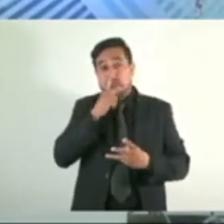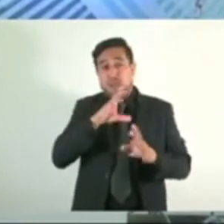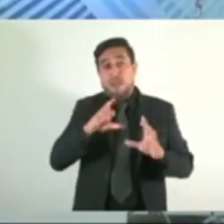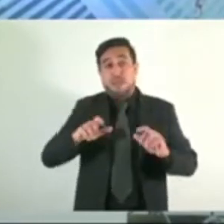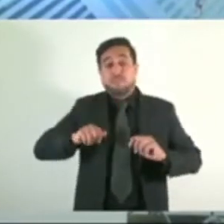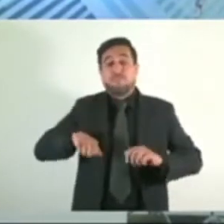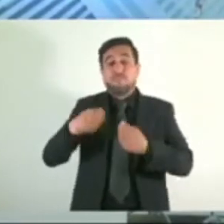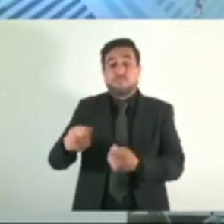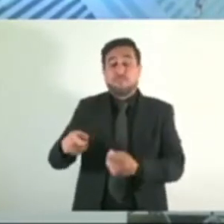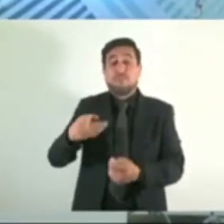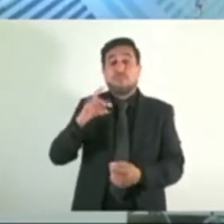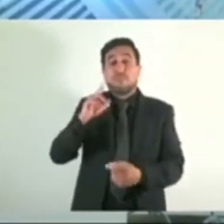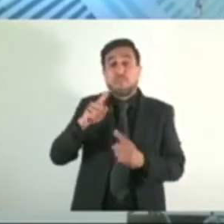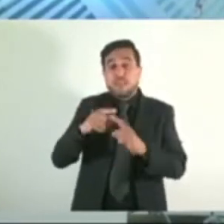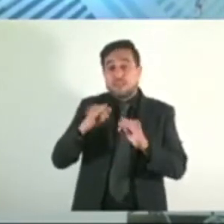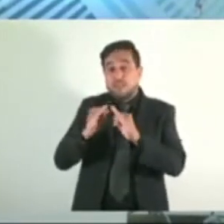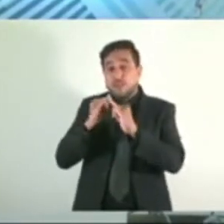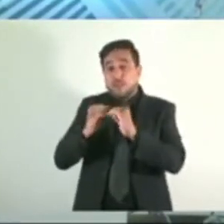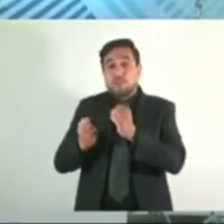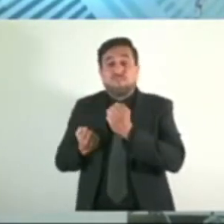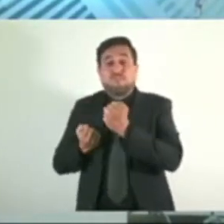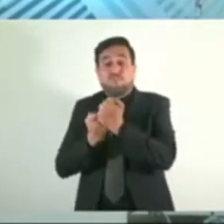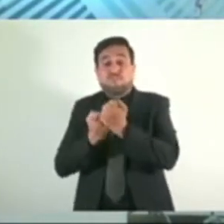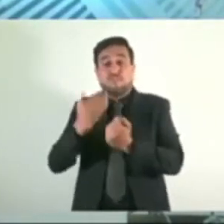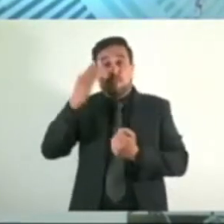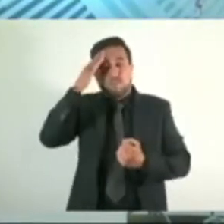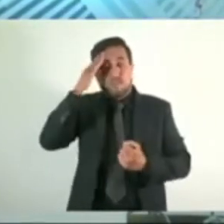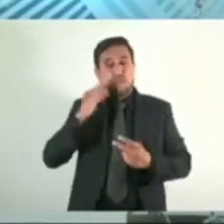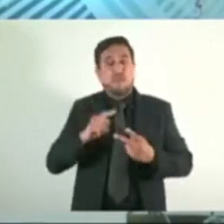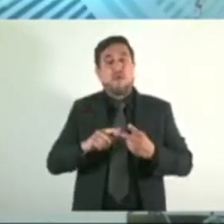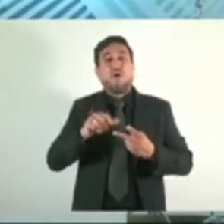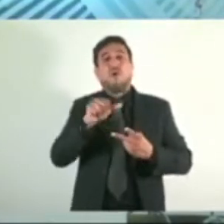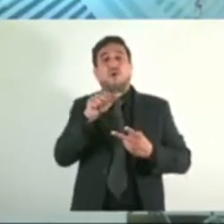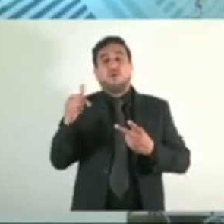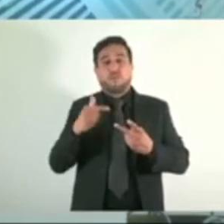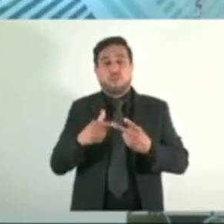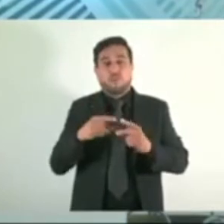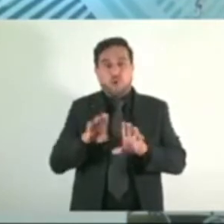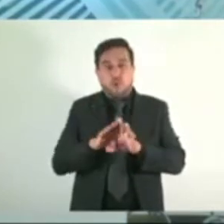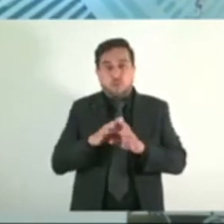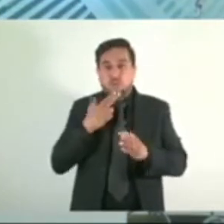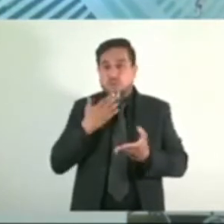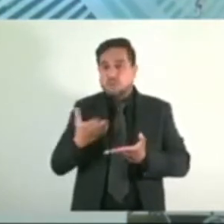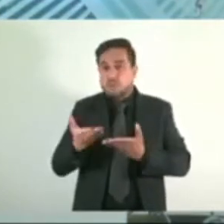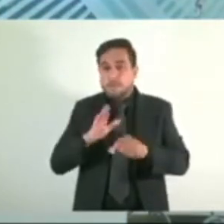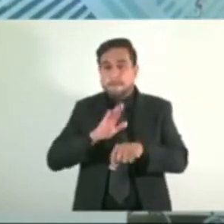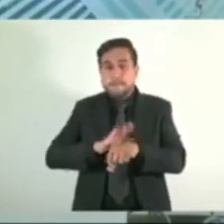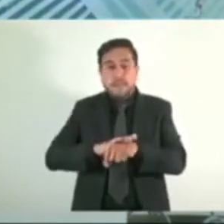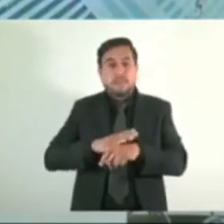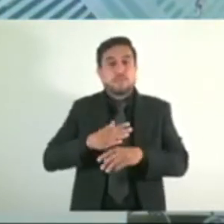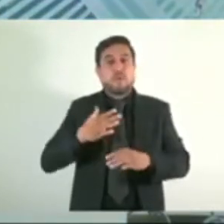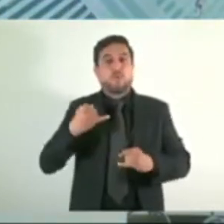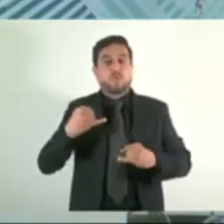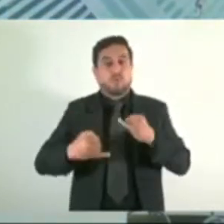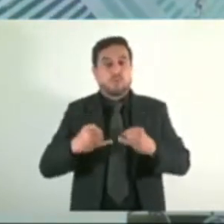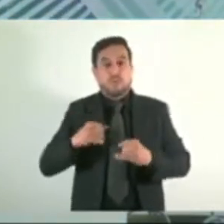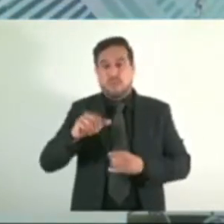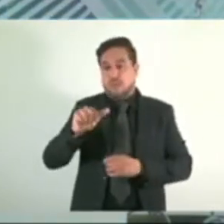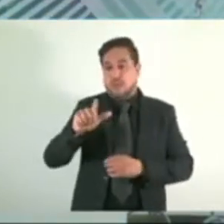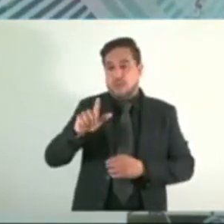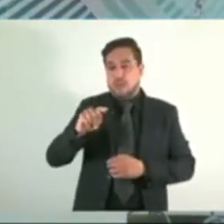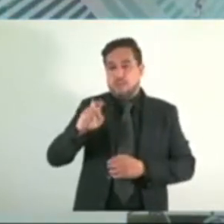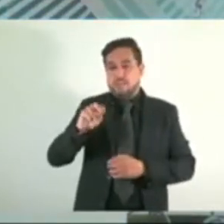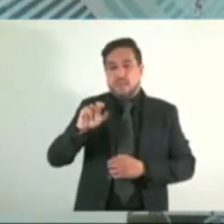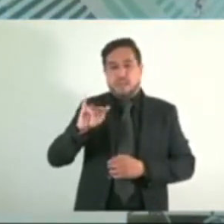vanguardia. Destaca también el gran esfuerzo que viene realizando para ampliar los servicios en materia de justicia alternativa.